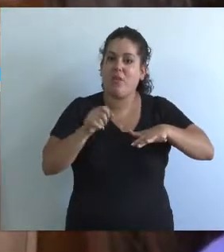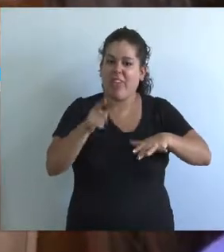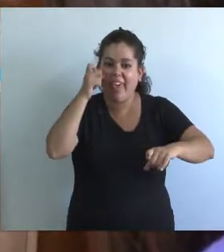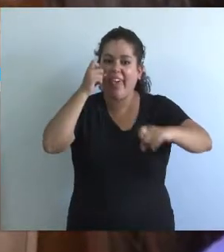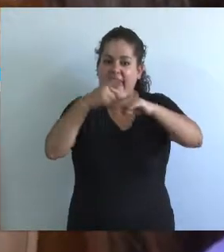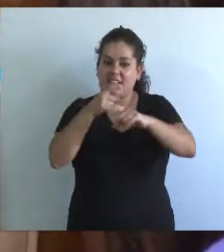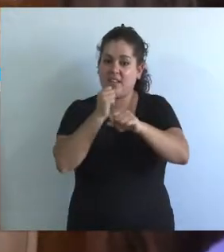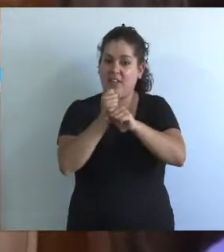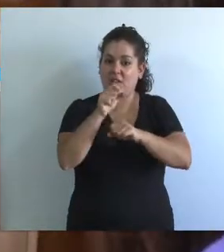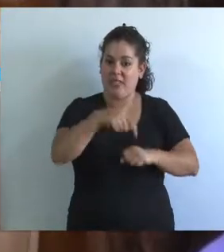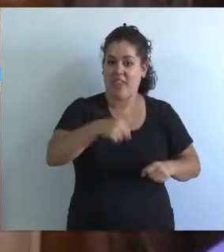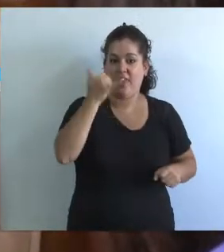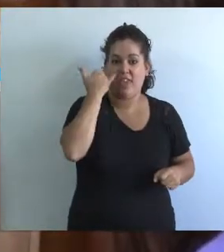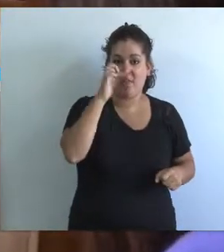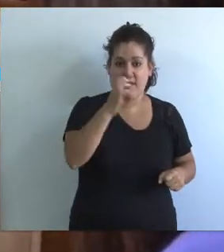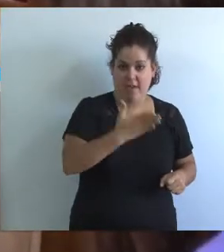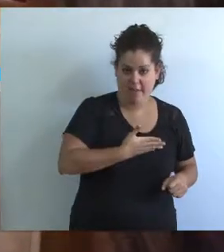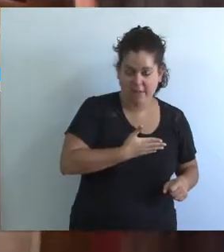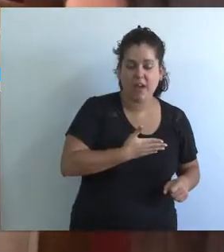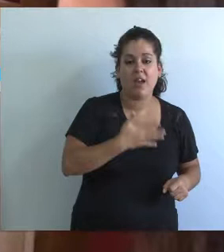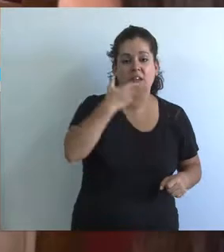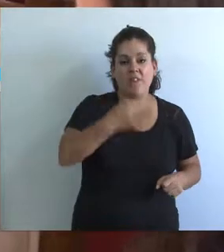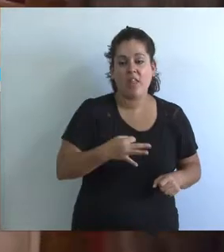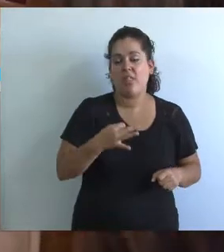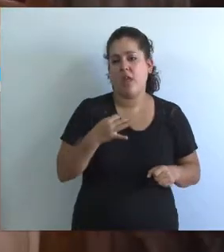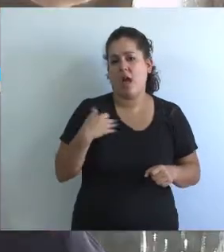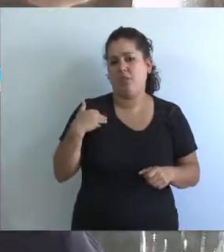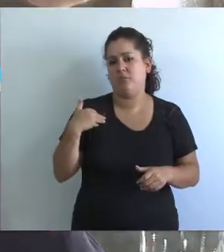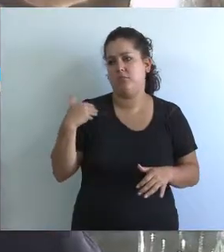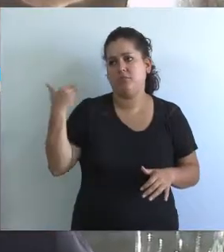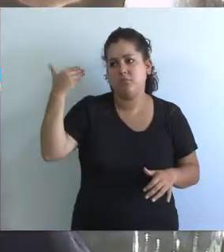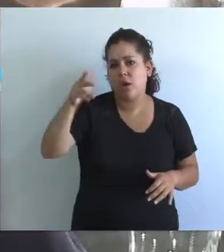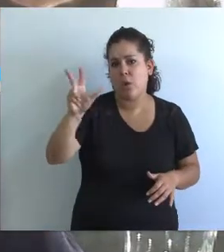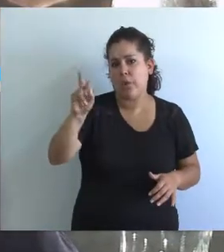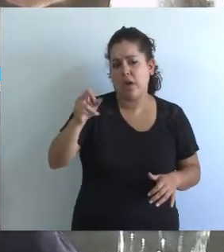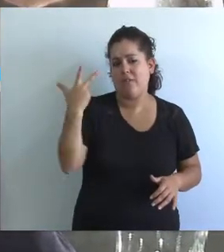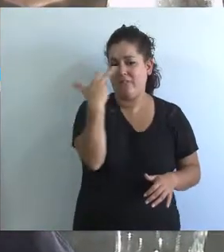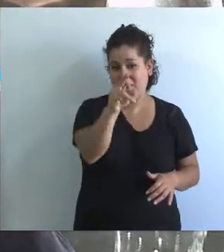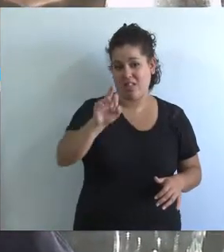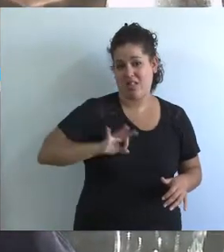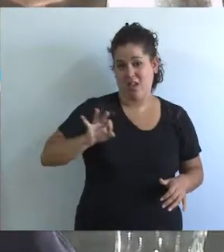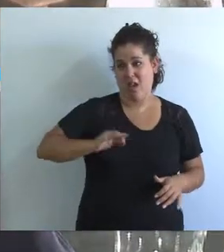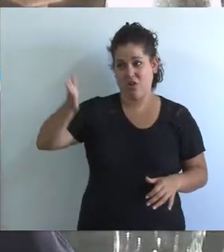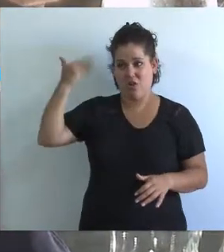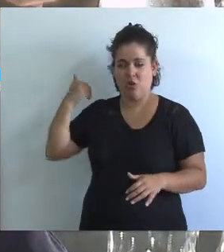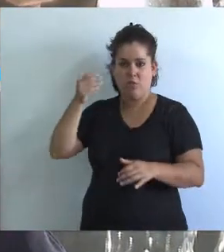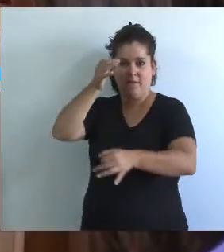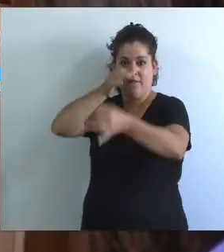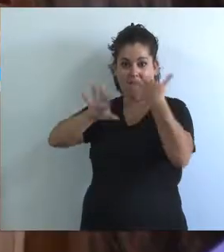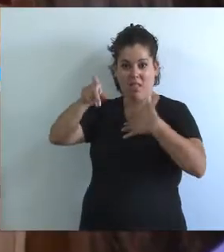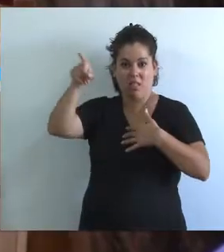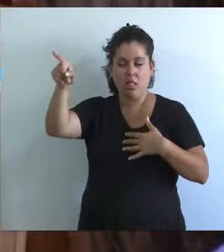ex trabajadores de YPF que han ido quedando en el camino de estos 20 años de la privatización